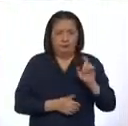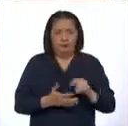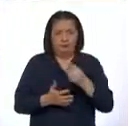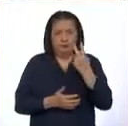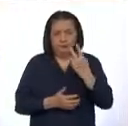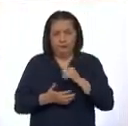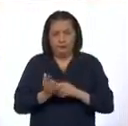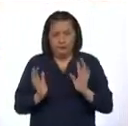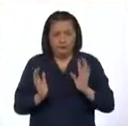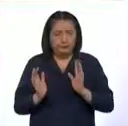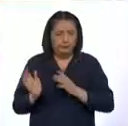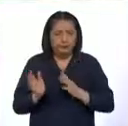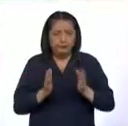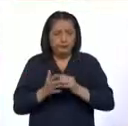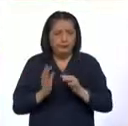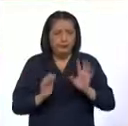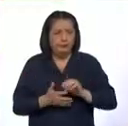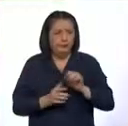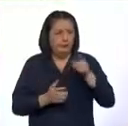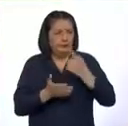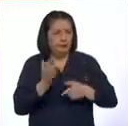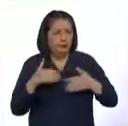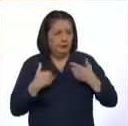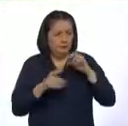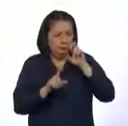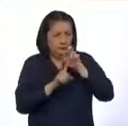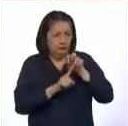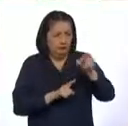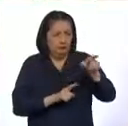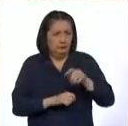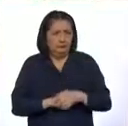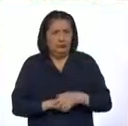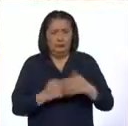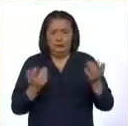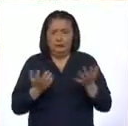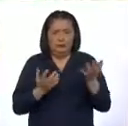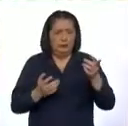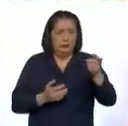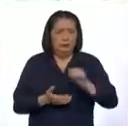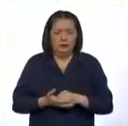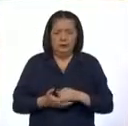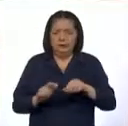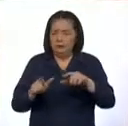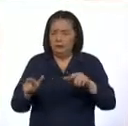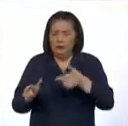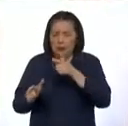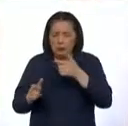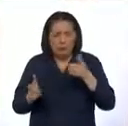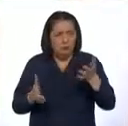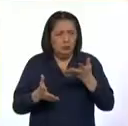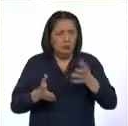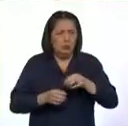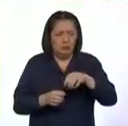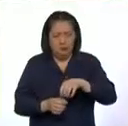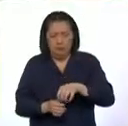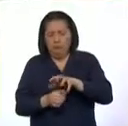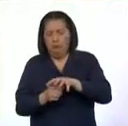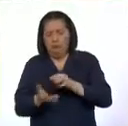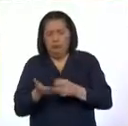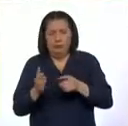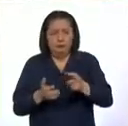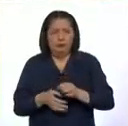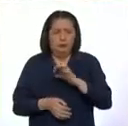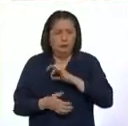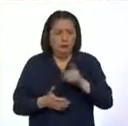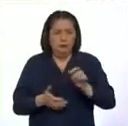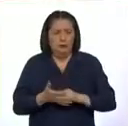principales de este distrito. ¿Qué podríamos observar allí, por ejemplo? ¿Dónde están los hidrantes? ¿Qué manera podría beneficiar este